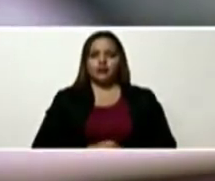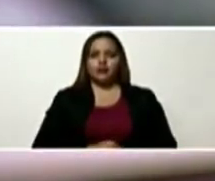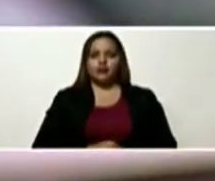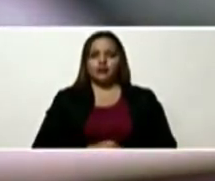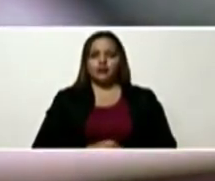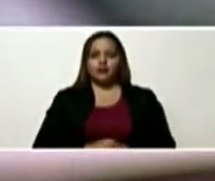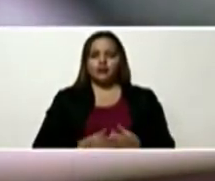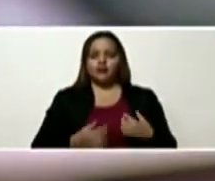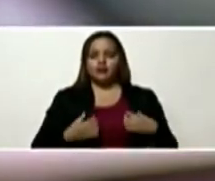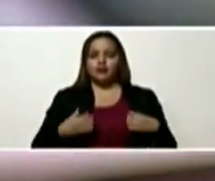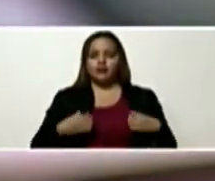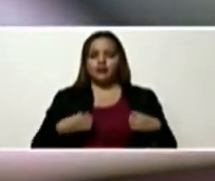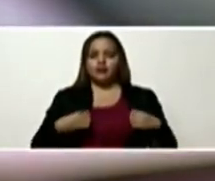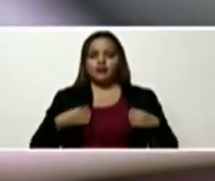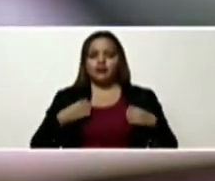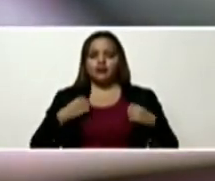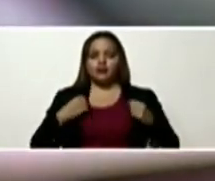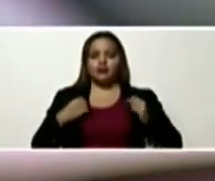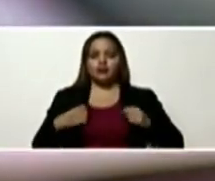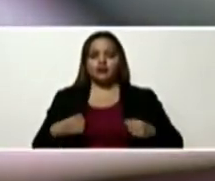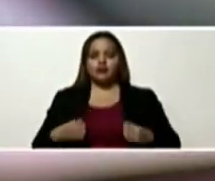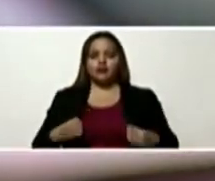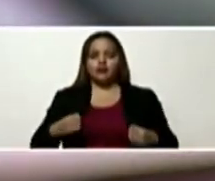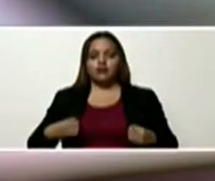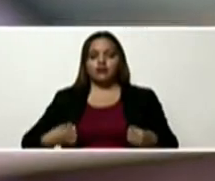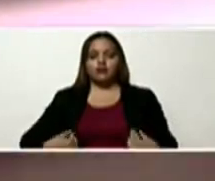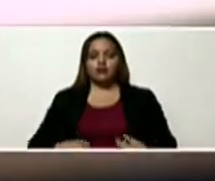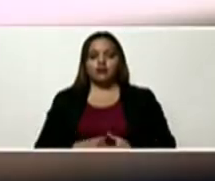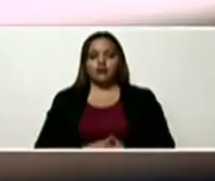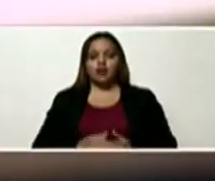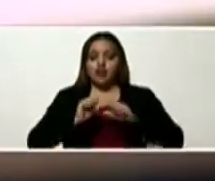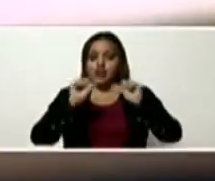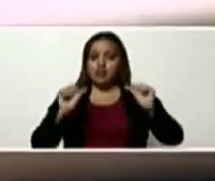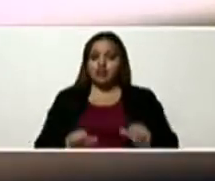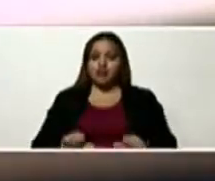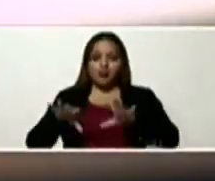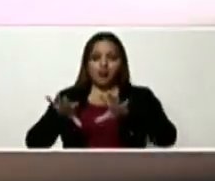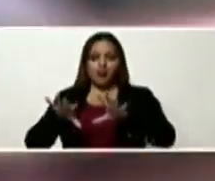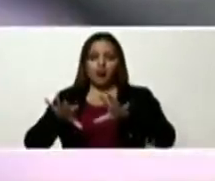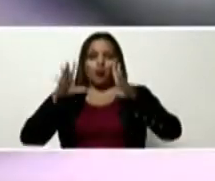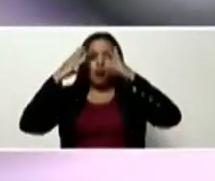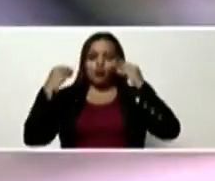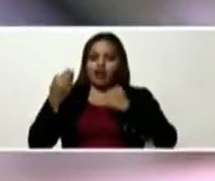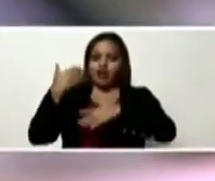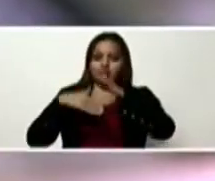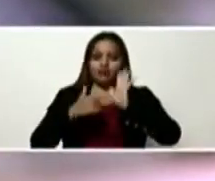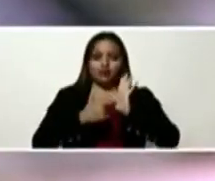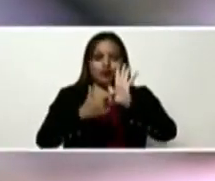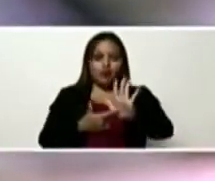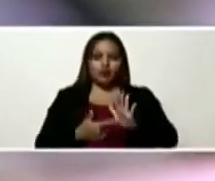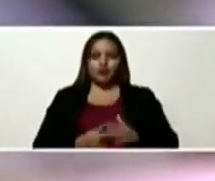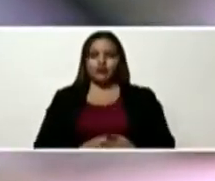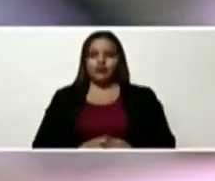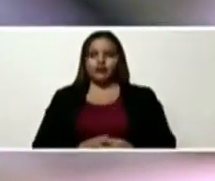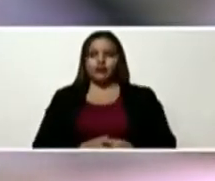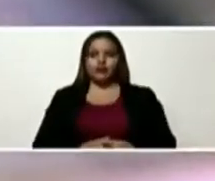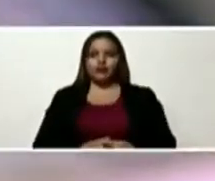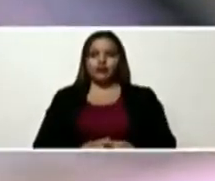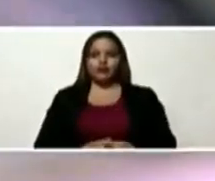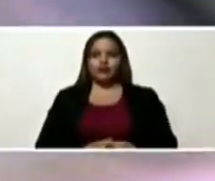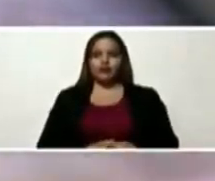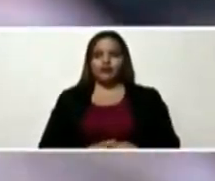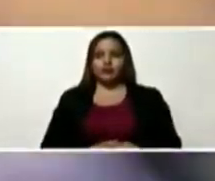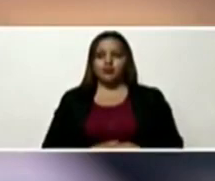Correcto. El sistema colonial develado se llama. Este es un libro